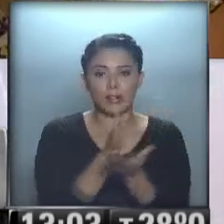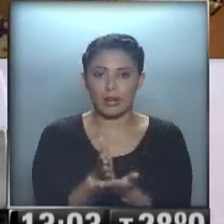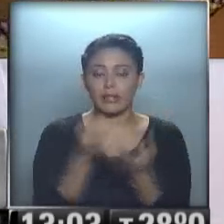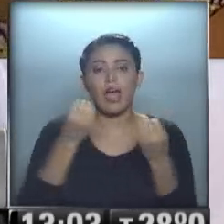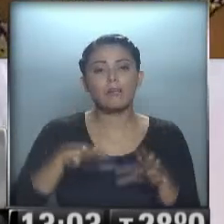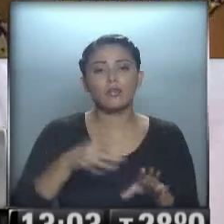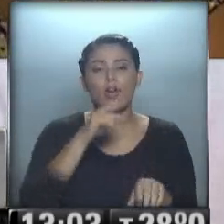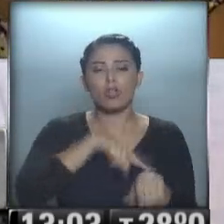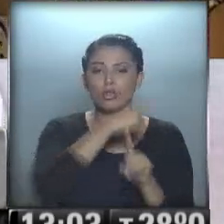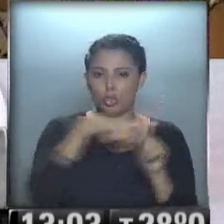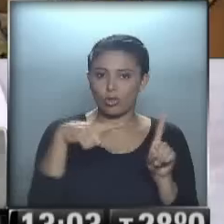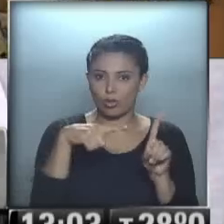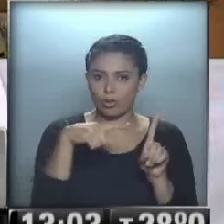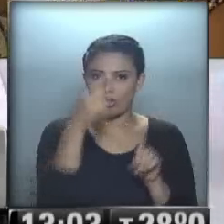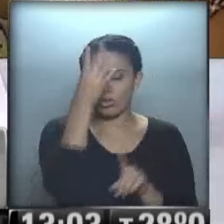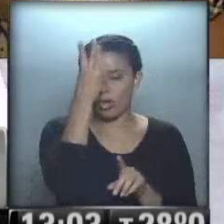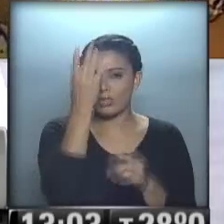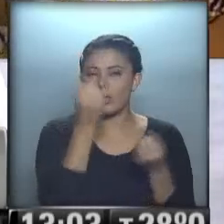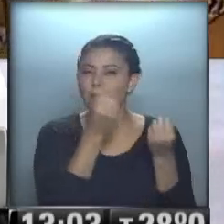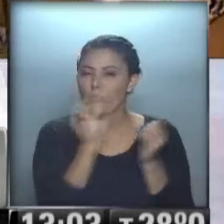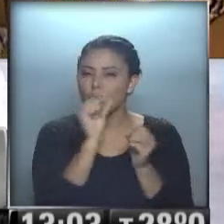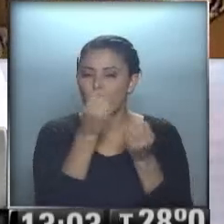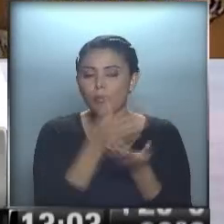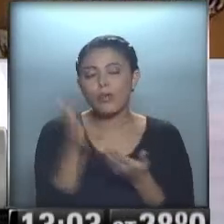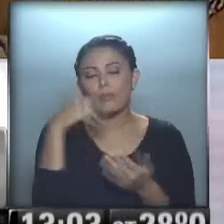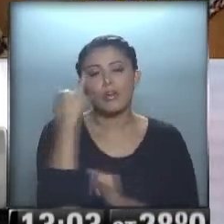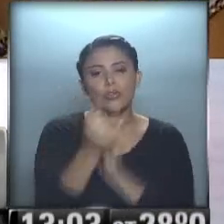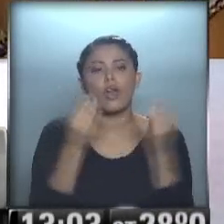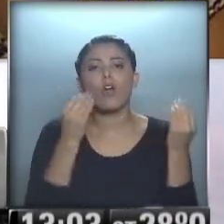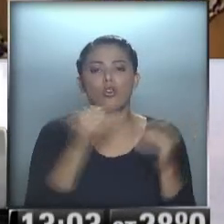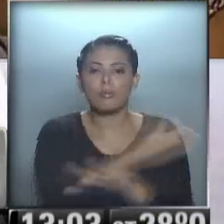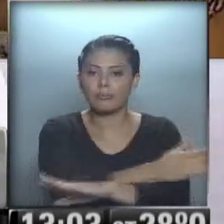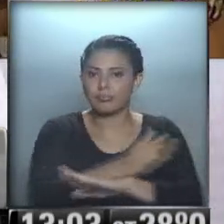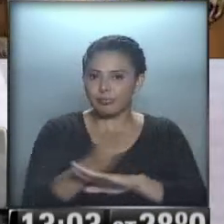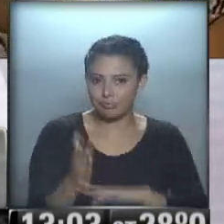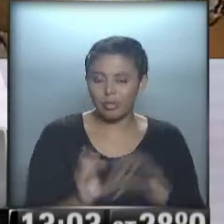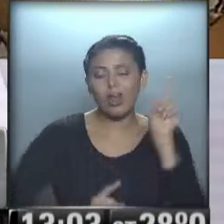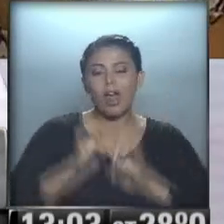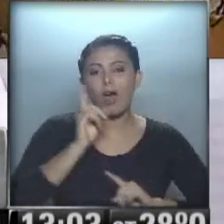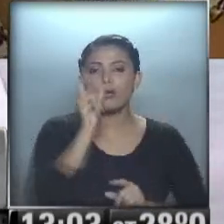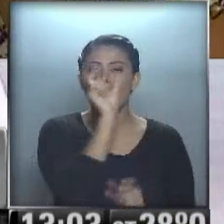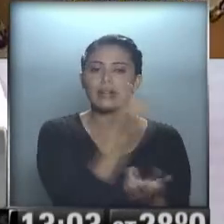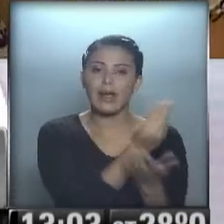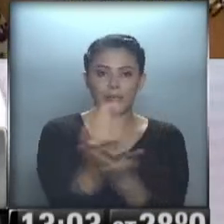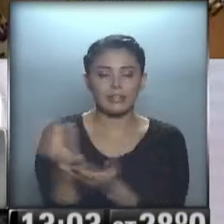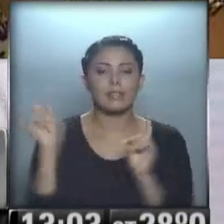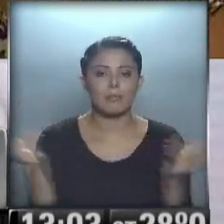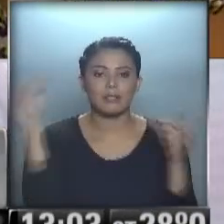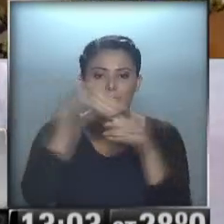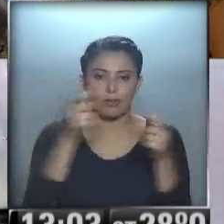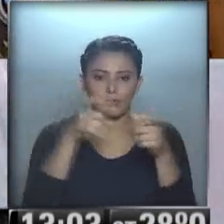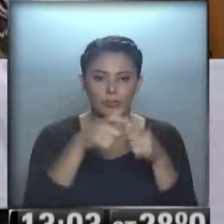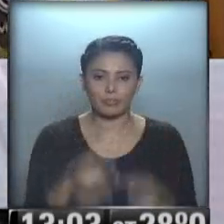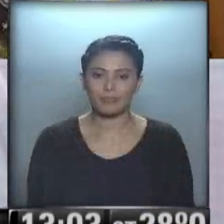minutos después de las 12 del mediodía y en minutos nada más nosotros les vamos a estar contando cómo se está desarrollando con algunos de los representantes que participan del